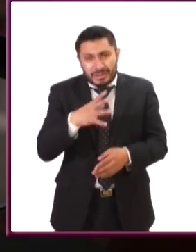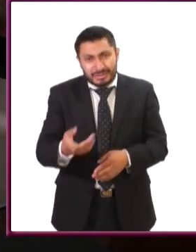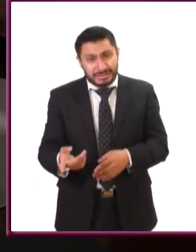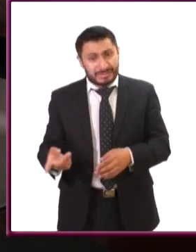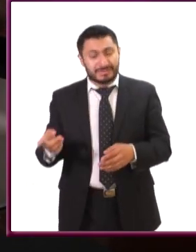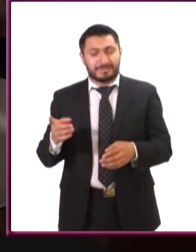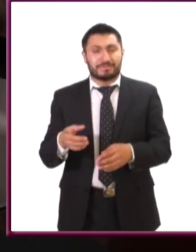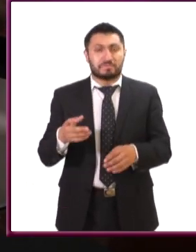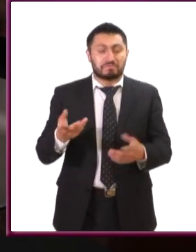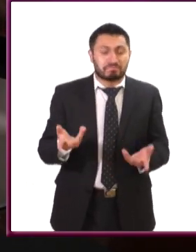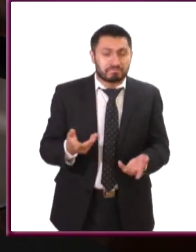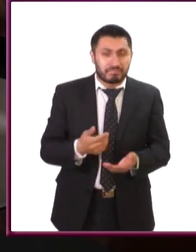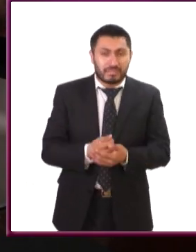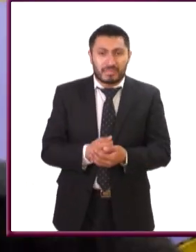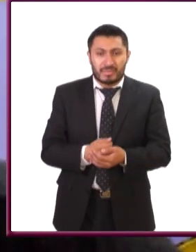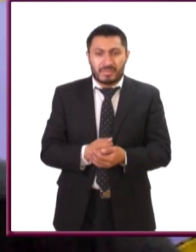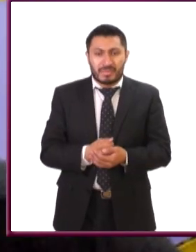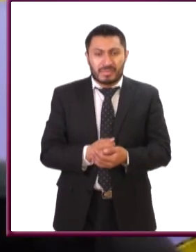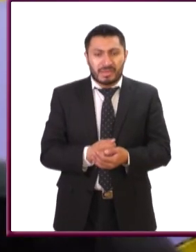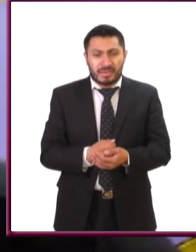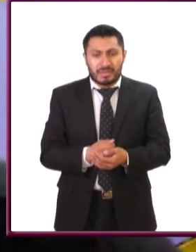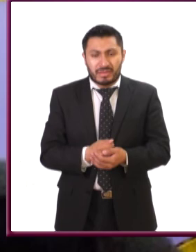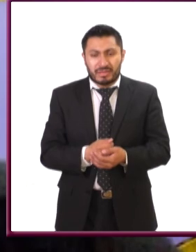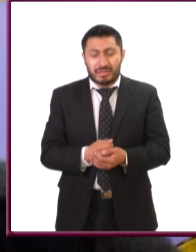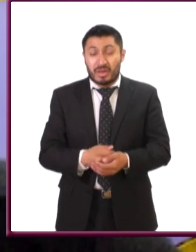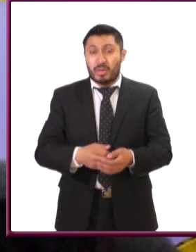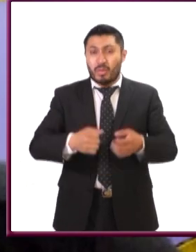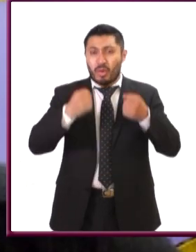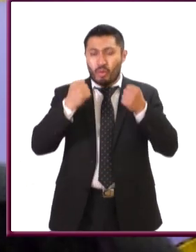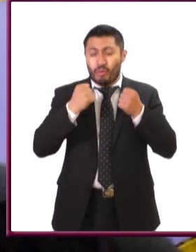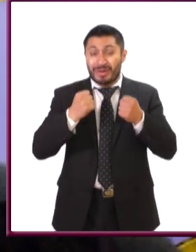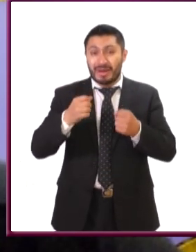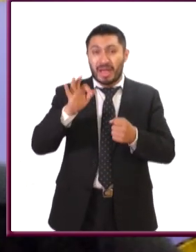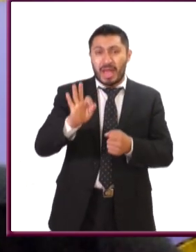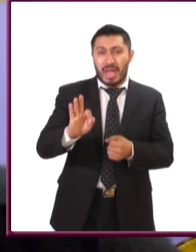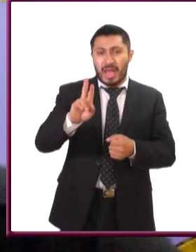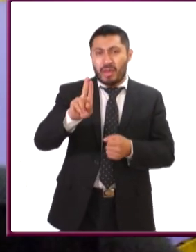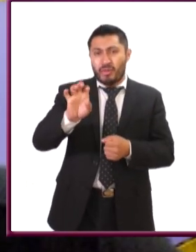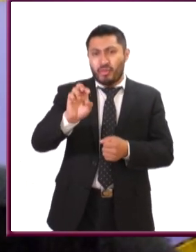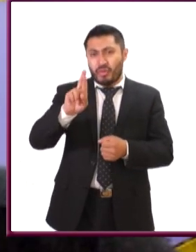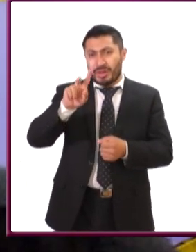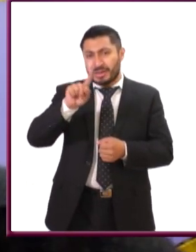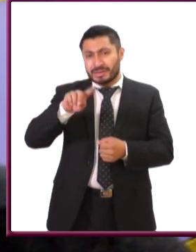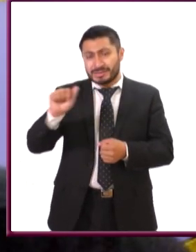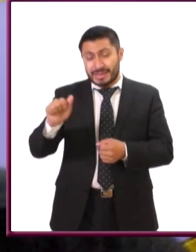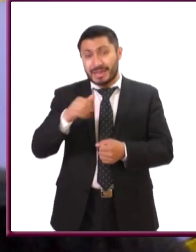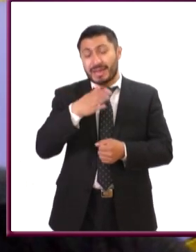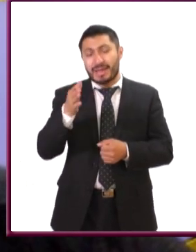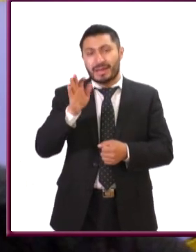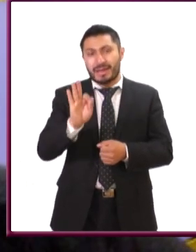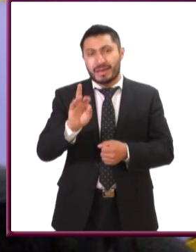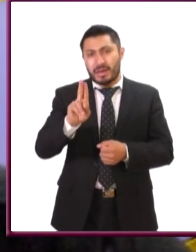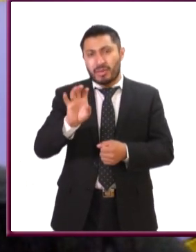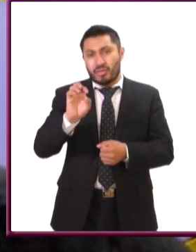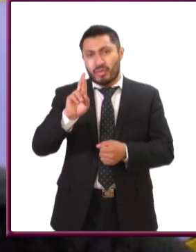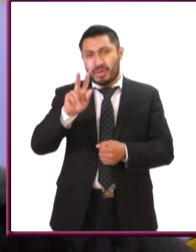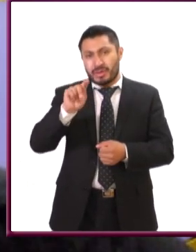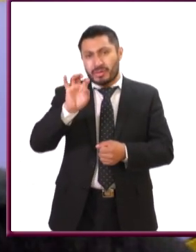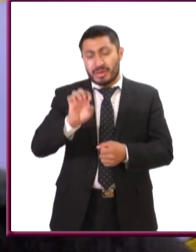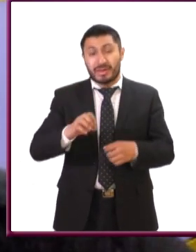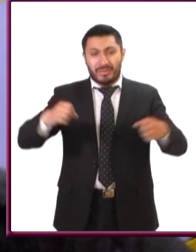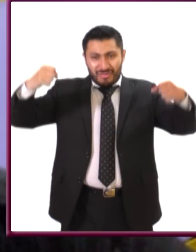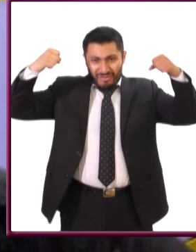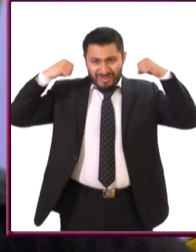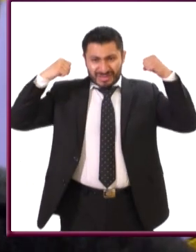para responder eso, realmente lo que pasa es que existe una fuerza adicional, le llamamos fuerza fuerte, ¿sí?, que hace que